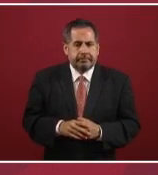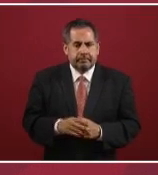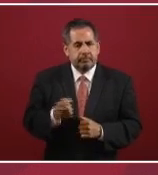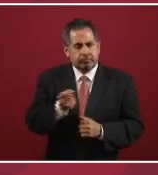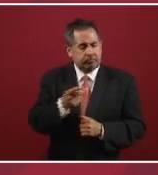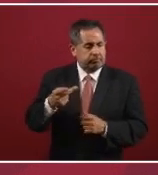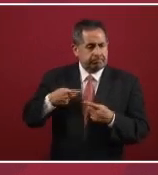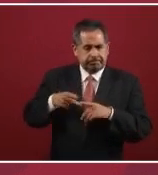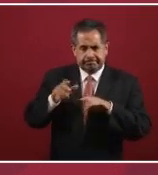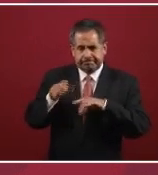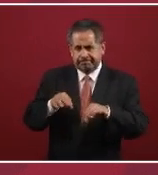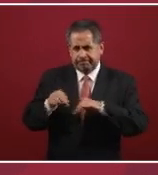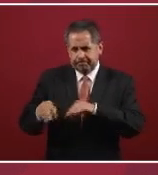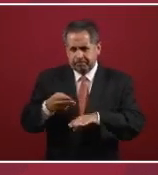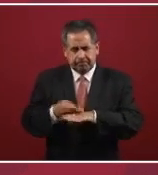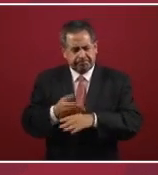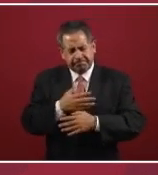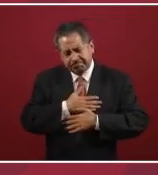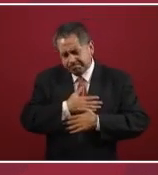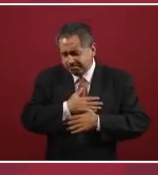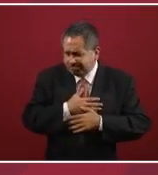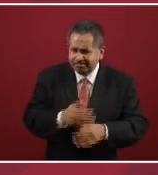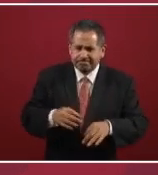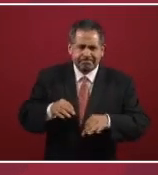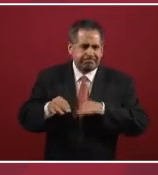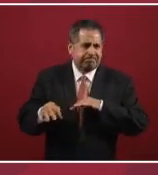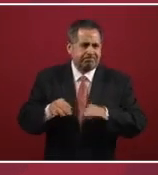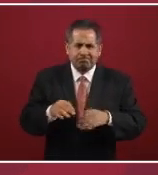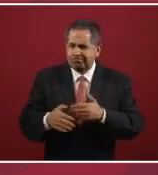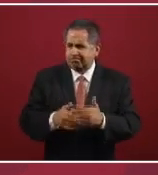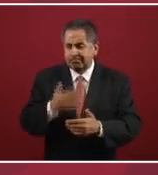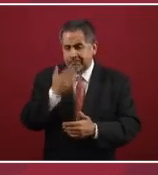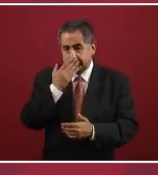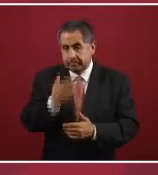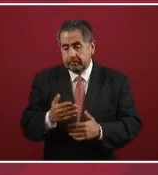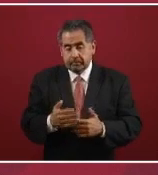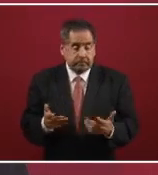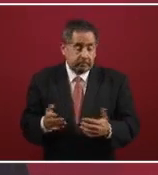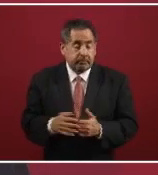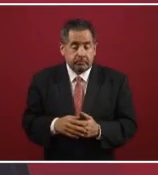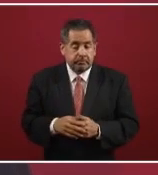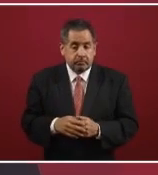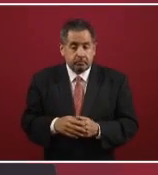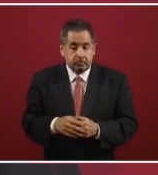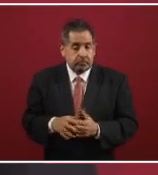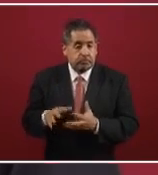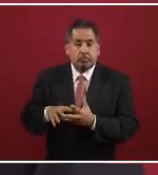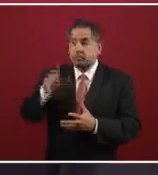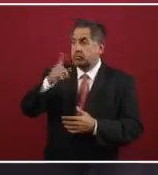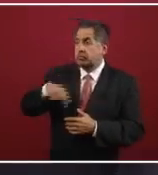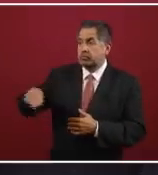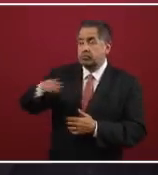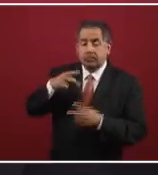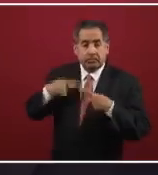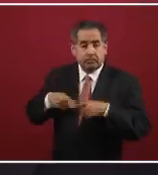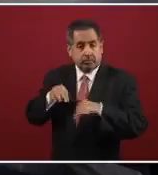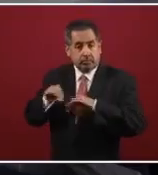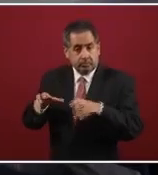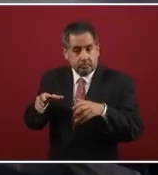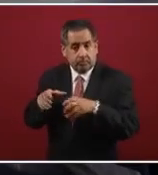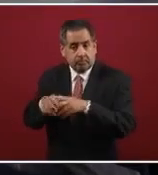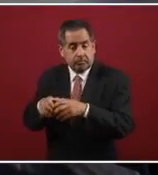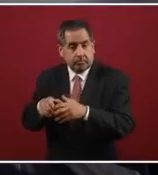trabajadores muy entregados la mayor parte de los servidores de la nación